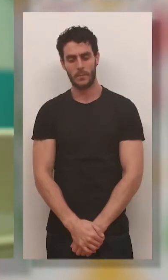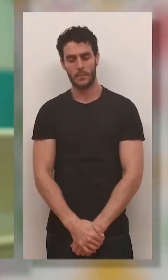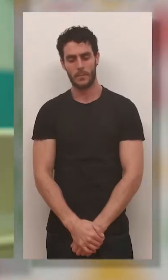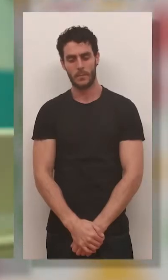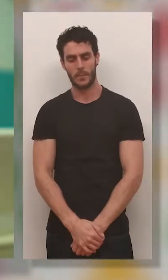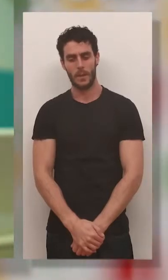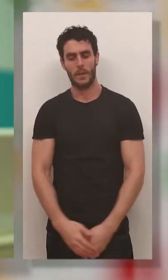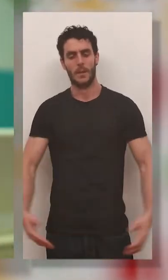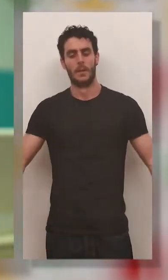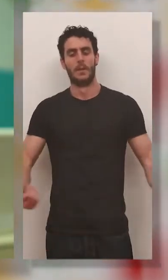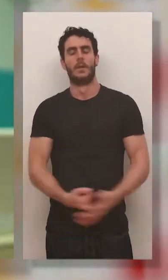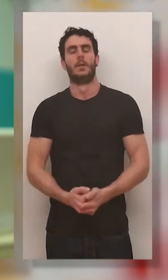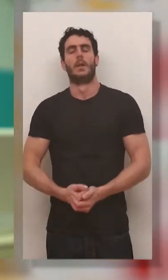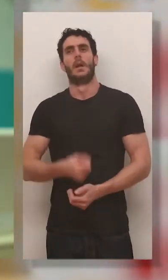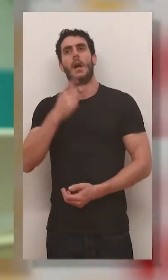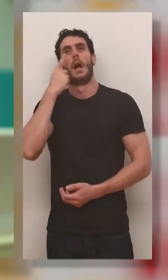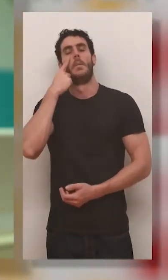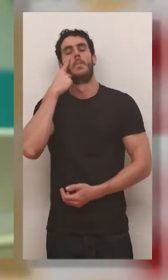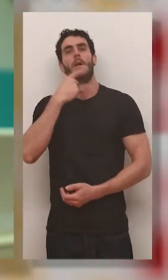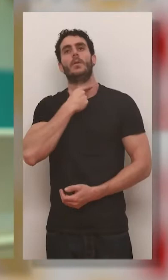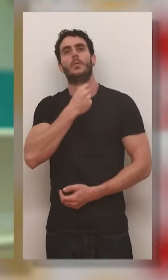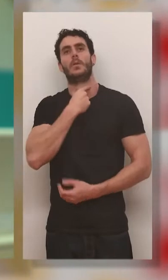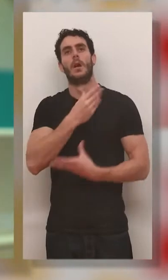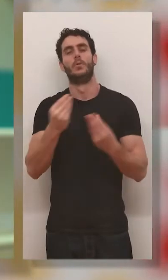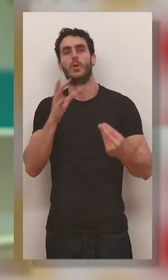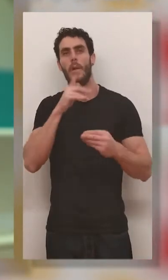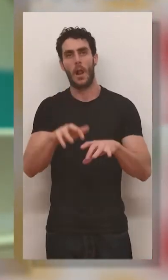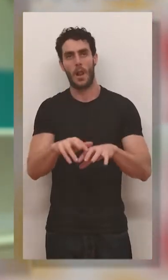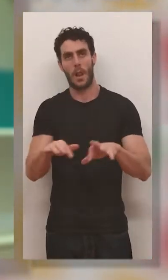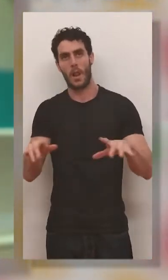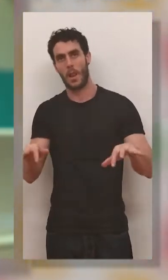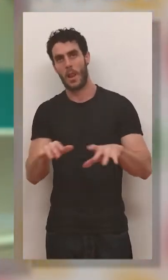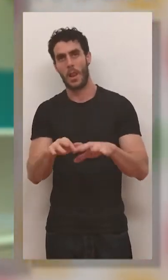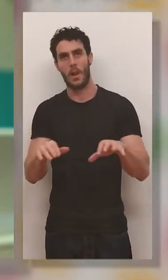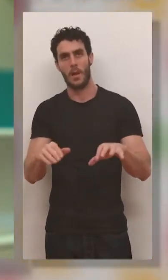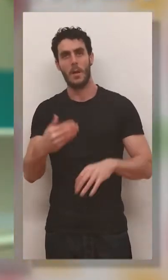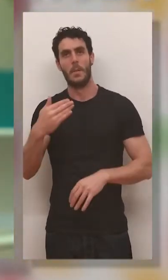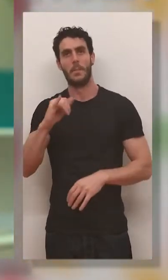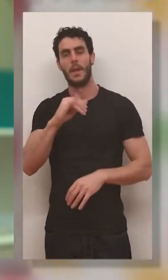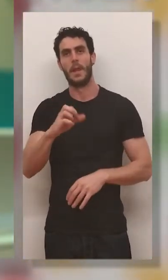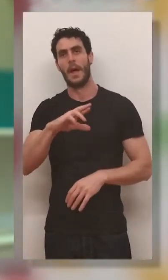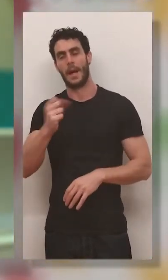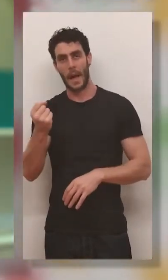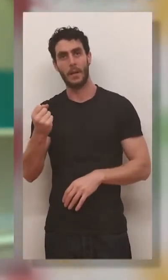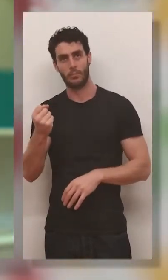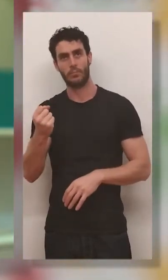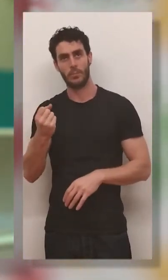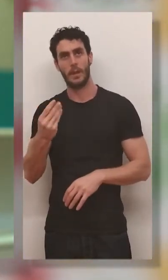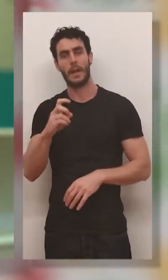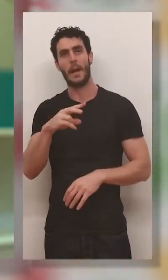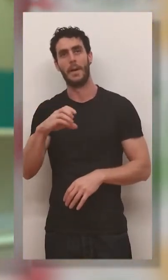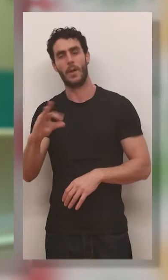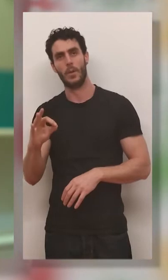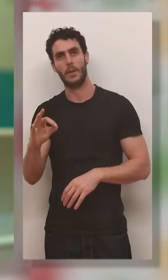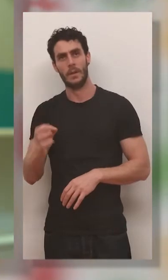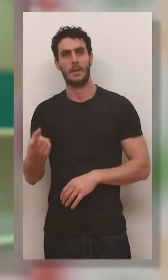A ver, a mí me gusta mucho la que estamos tocando ahora, la de Quevedo con Bizarrap, y pues así